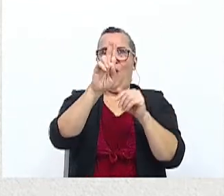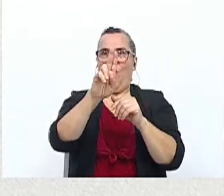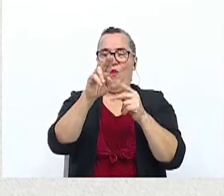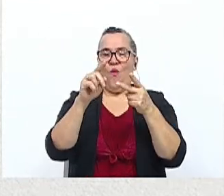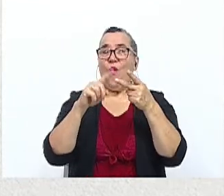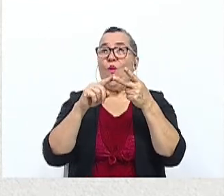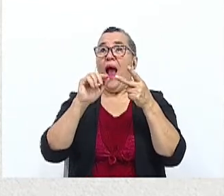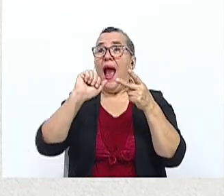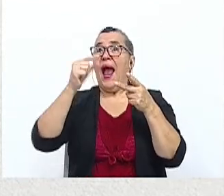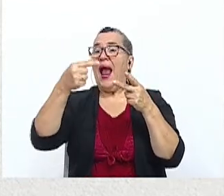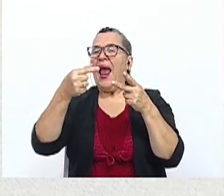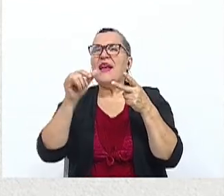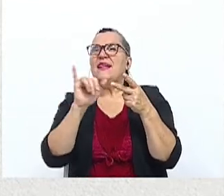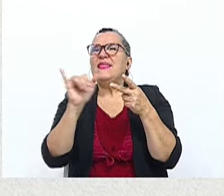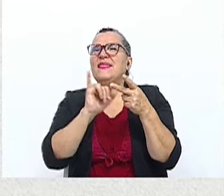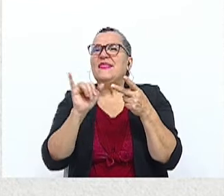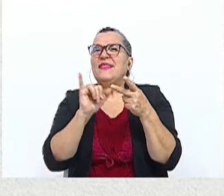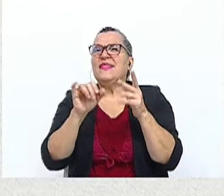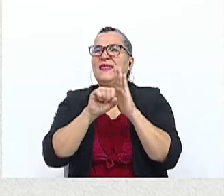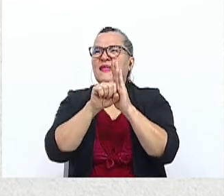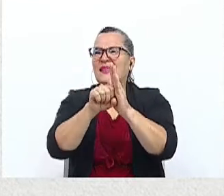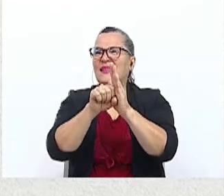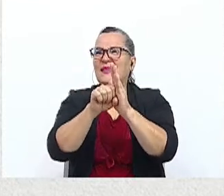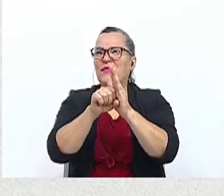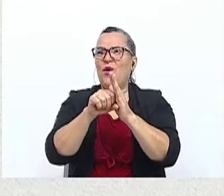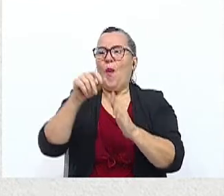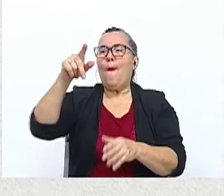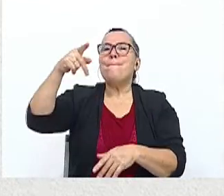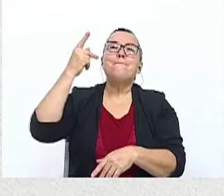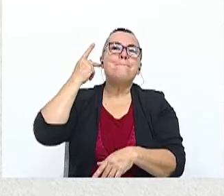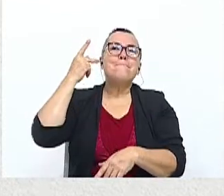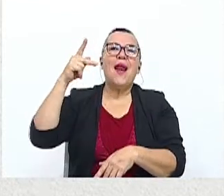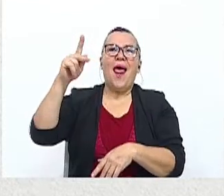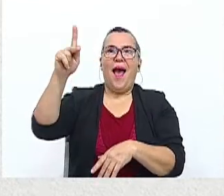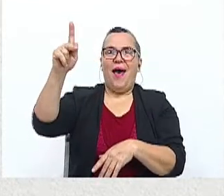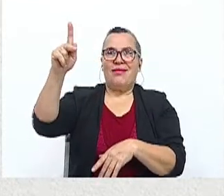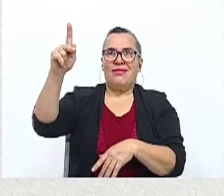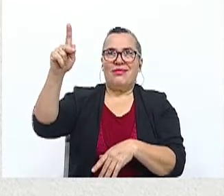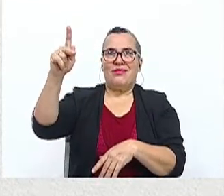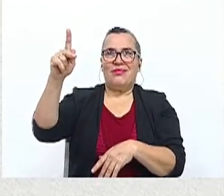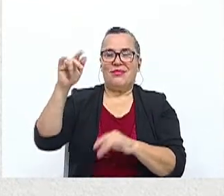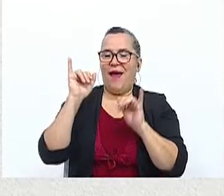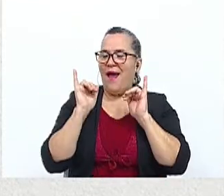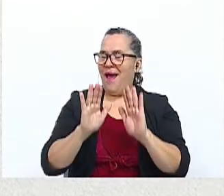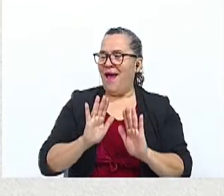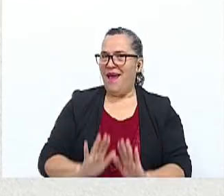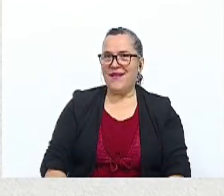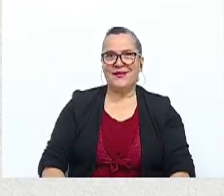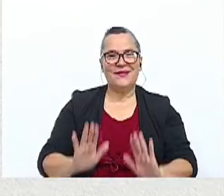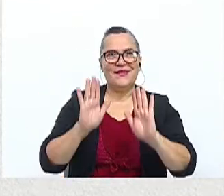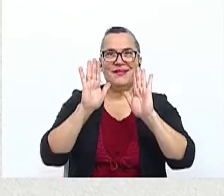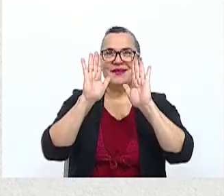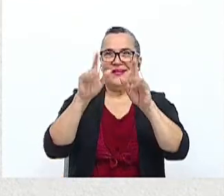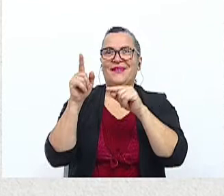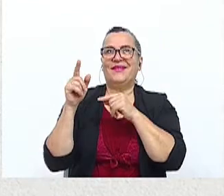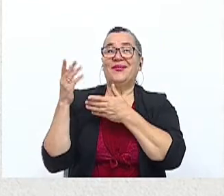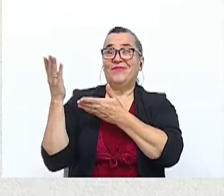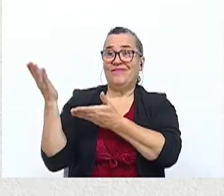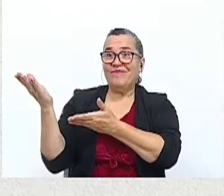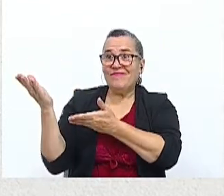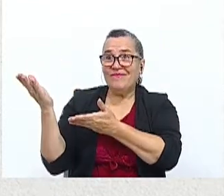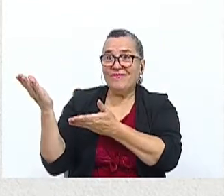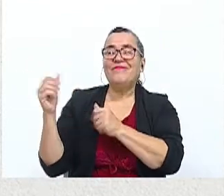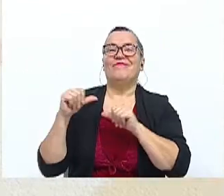y Ag es el símbolo del elemento denominado plata. Excelente. Ahora vamos